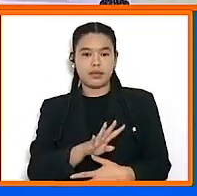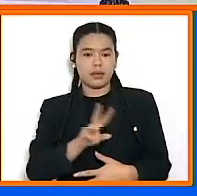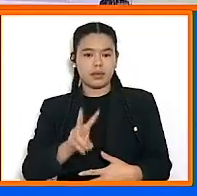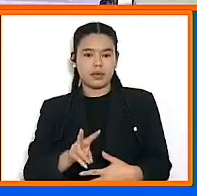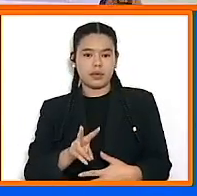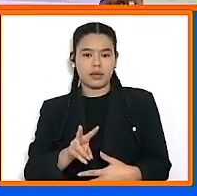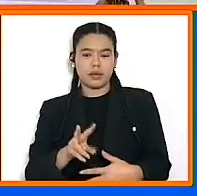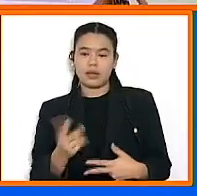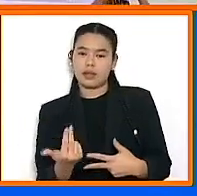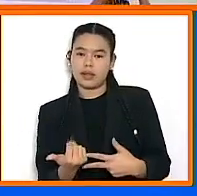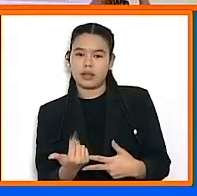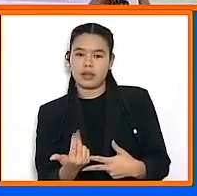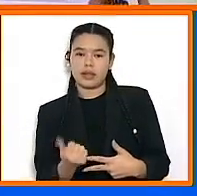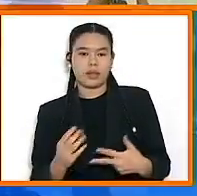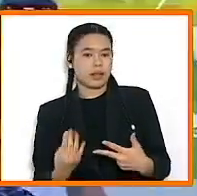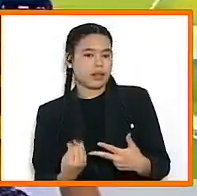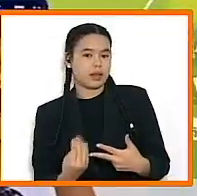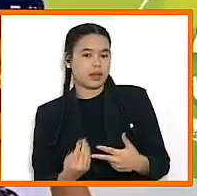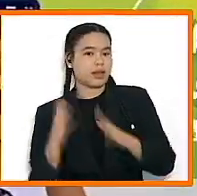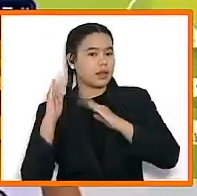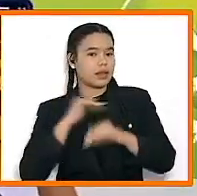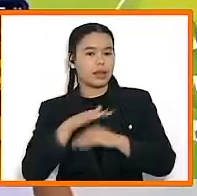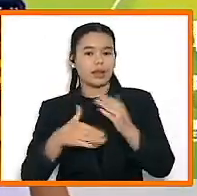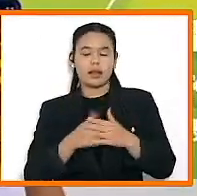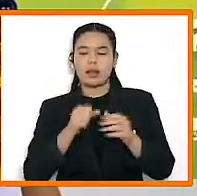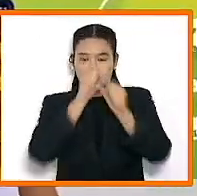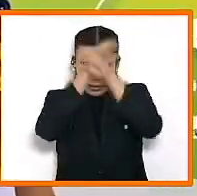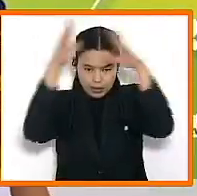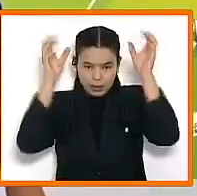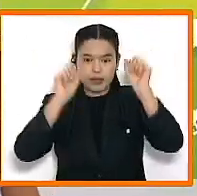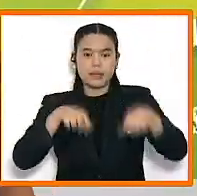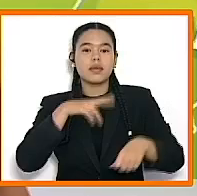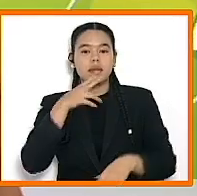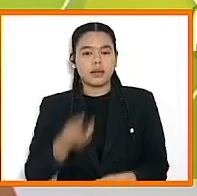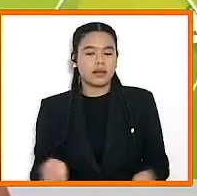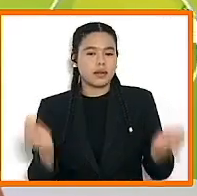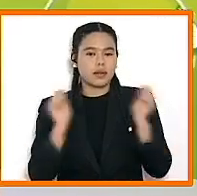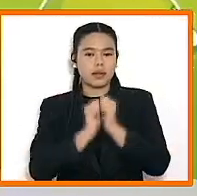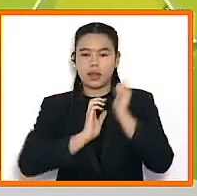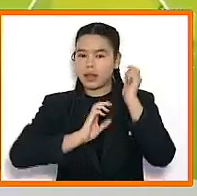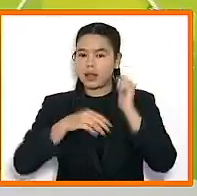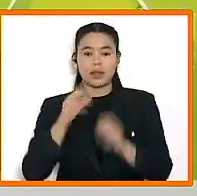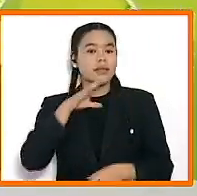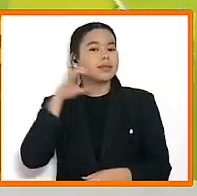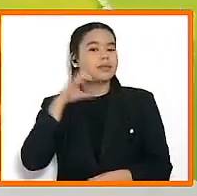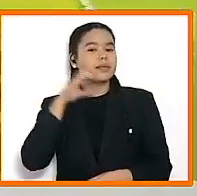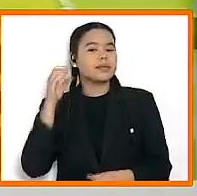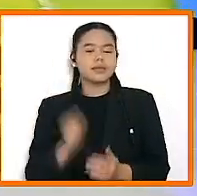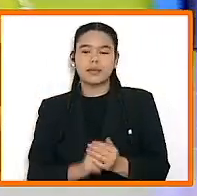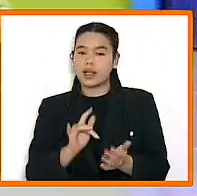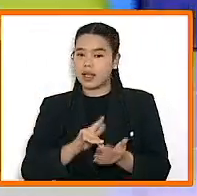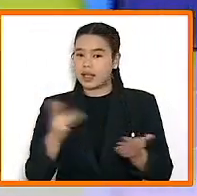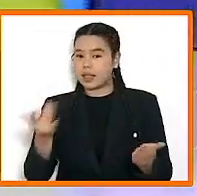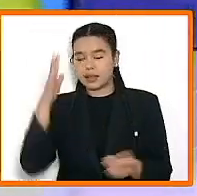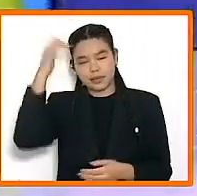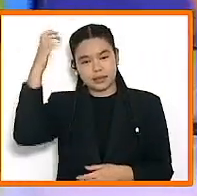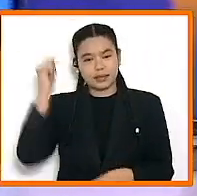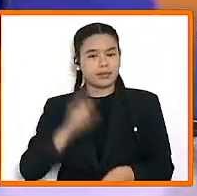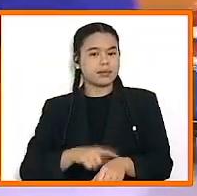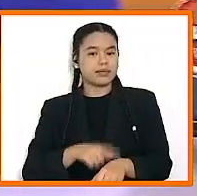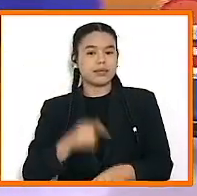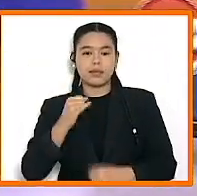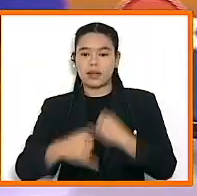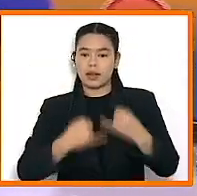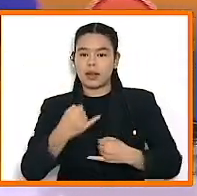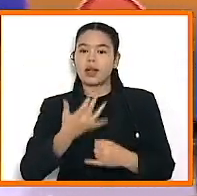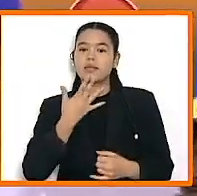42, 13 y 14. Espero que cada uno de tus sueños se haga realidad junto a Cecilia Rosell. Muchas gracias, Charlyn. Llegó el momento de nuestro